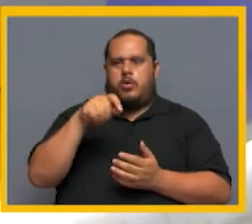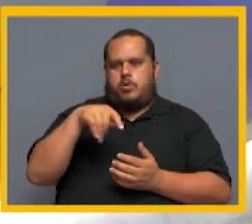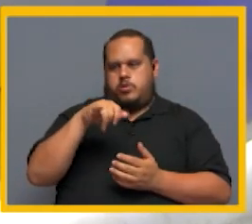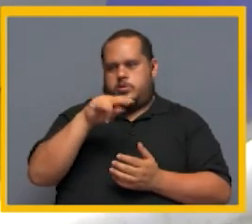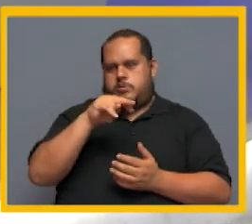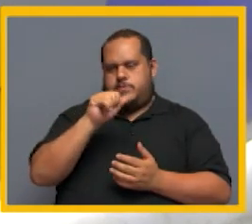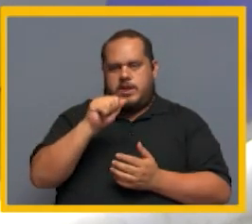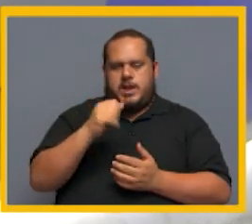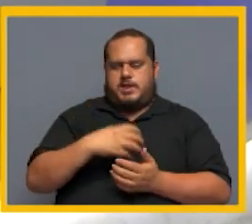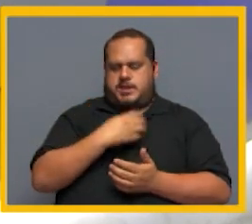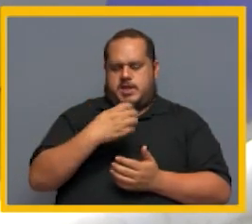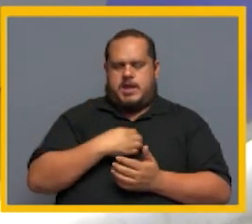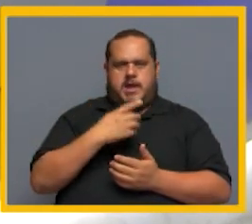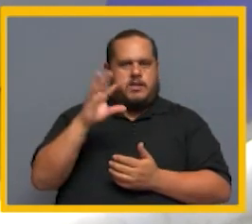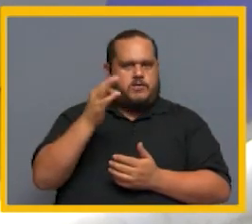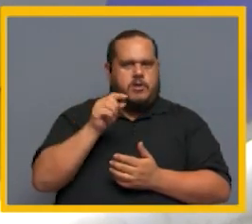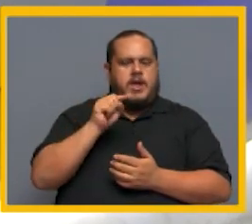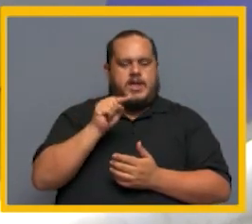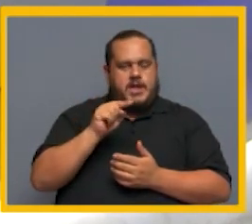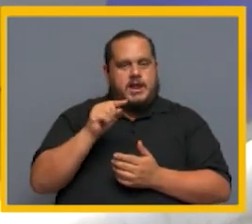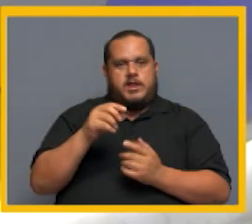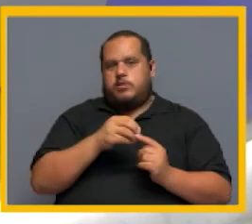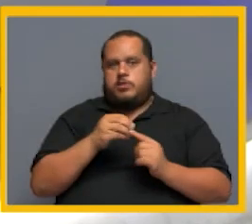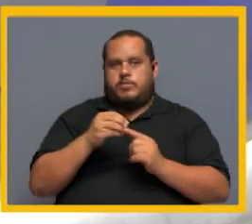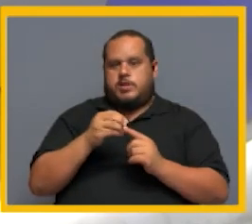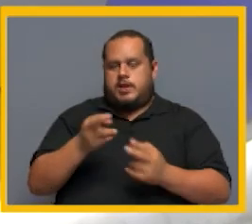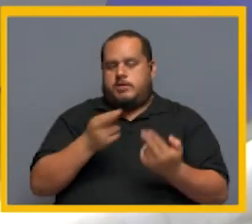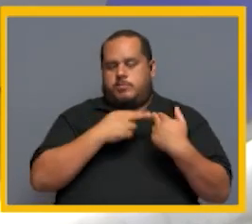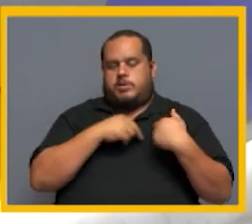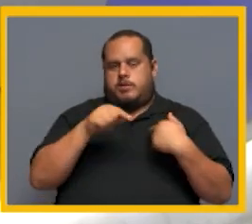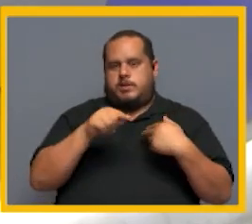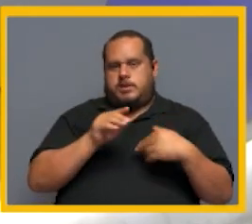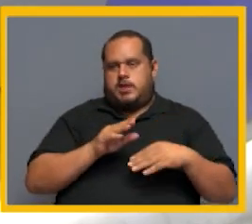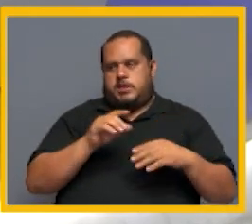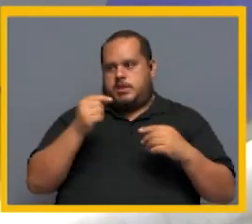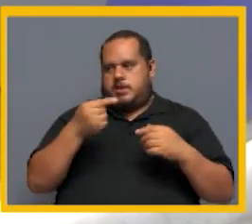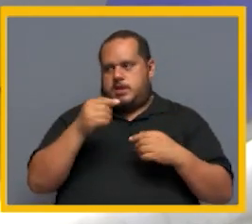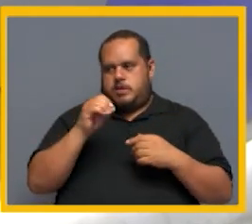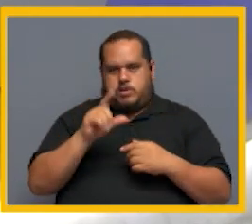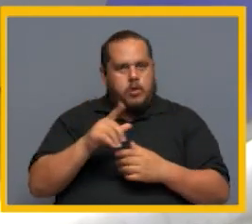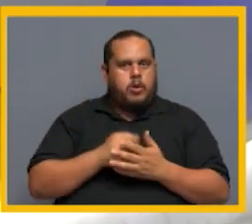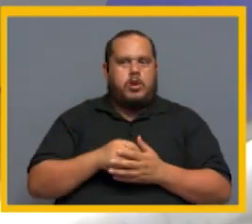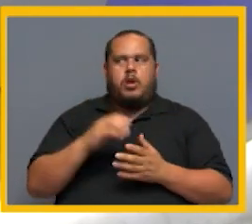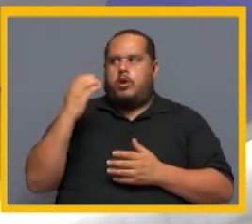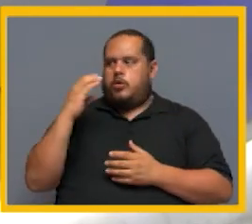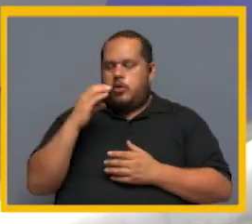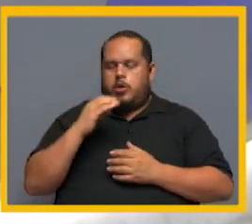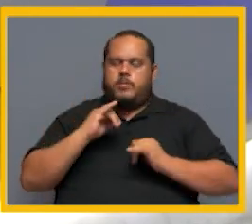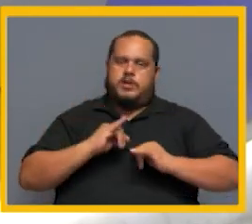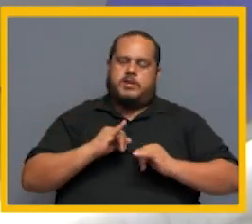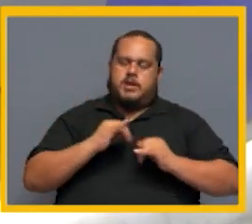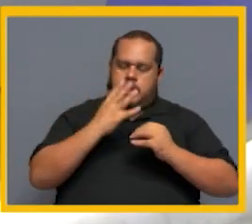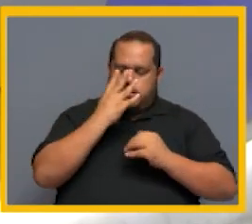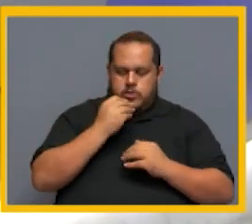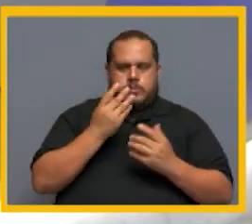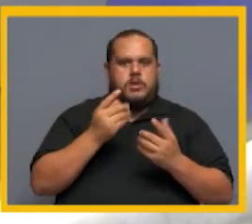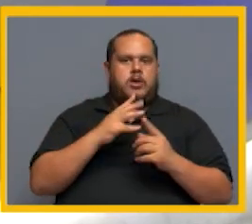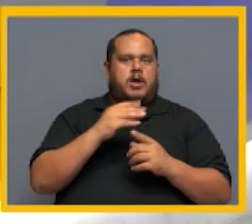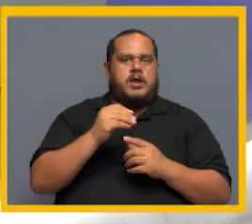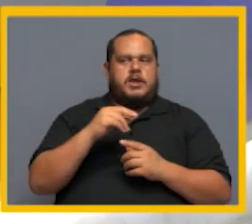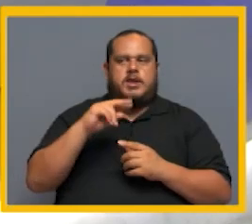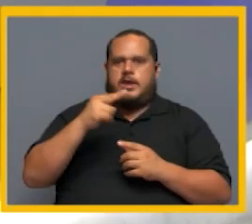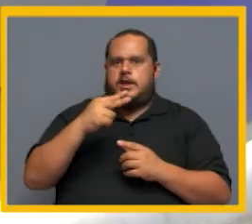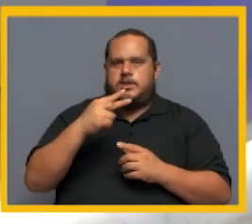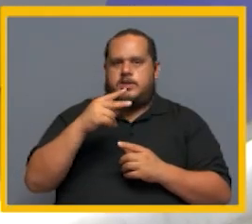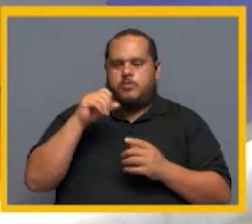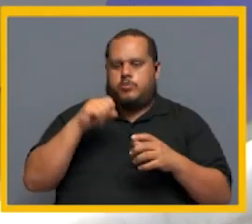forma, y Ospina es uno de los principales responsables de ese gol. Colombia se queda dormido, y una de las justificaciones que dan es... Y se queda dormido después en el segundo gol también.